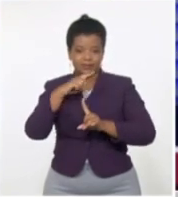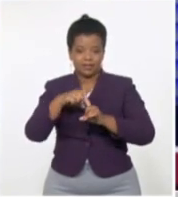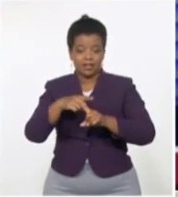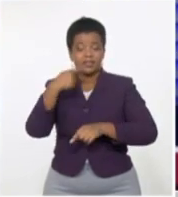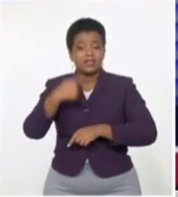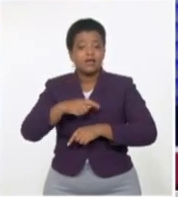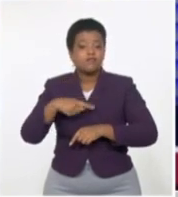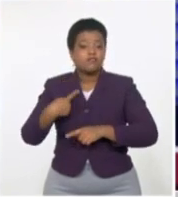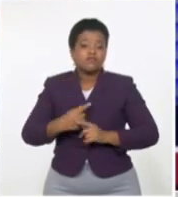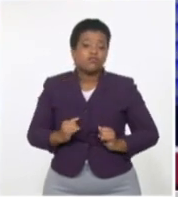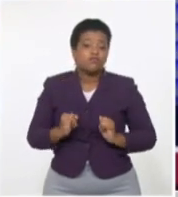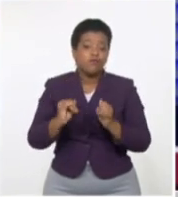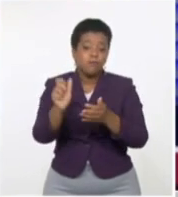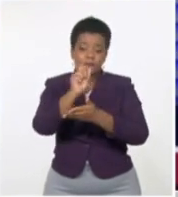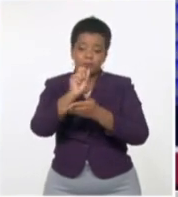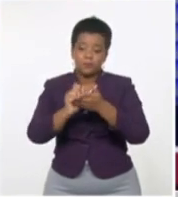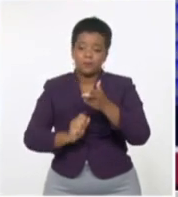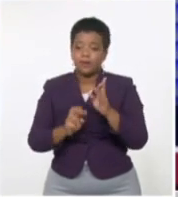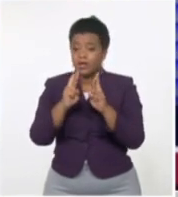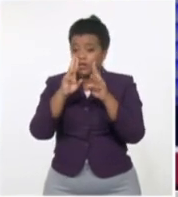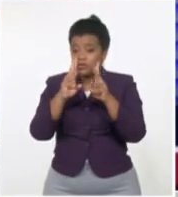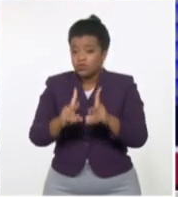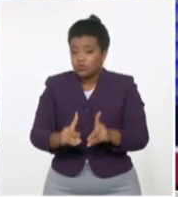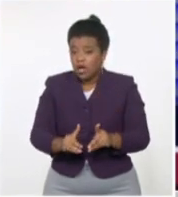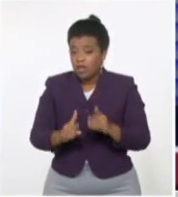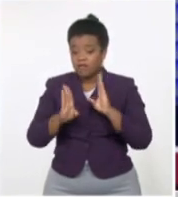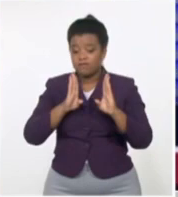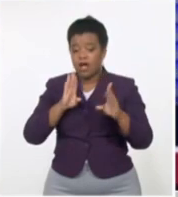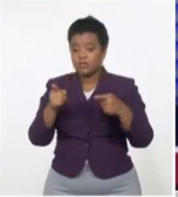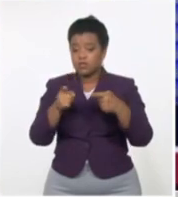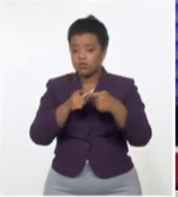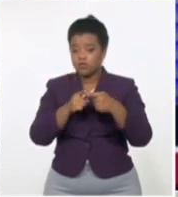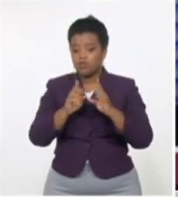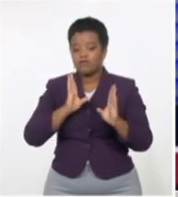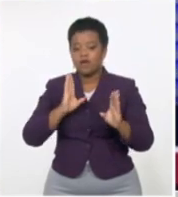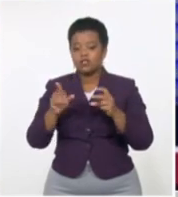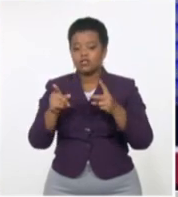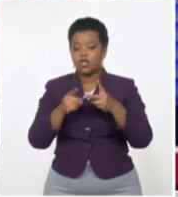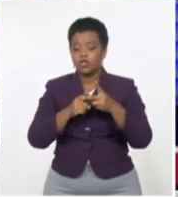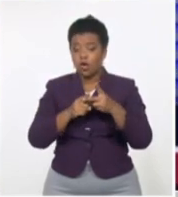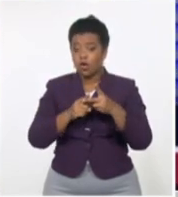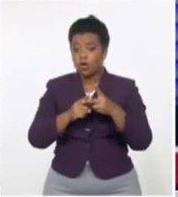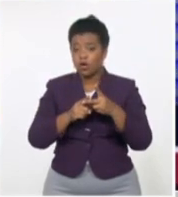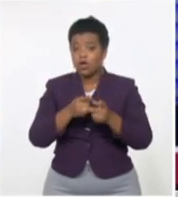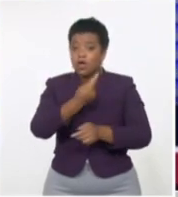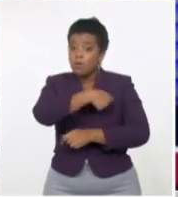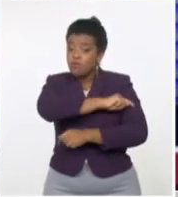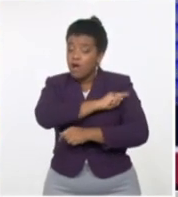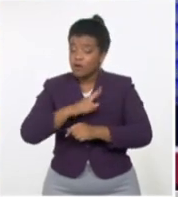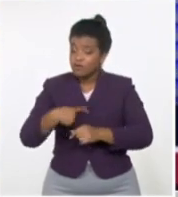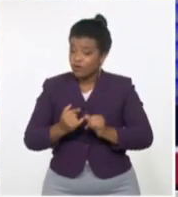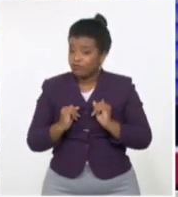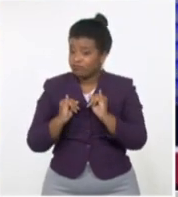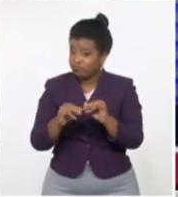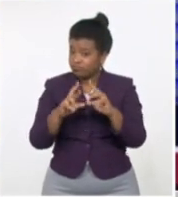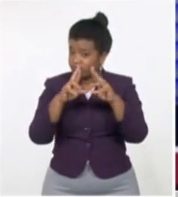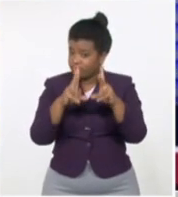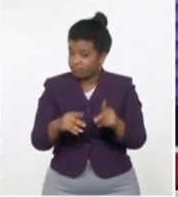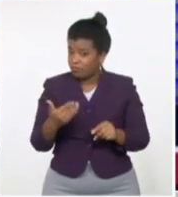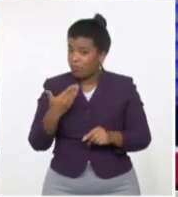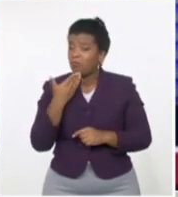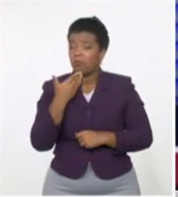2 de Abdala, que de por sí, y para que el pueblo sepa, son resultados muy buenos desde el punto de vista de seguridad del candidato vacunal y